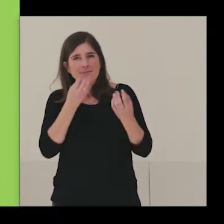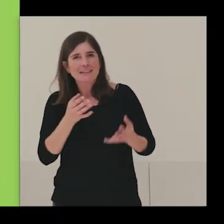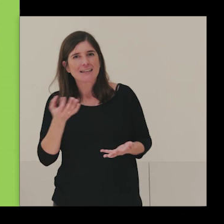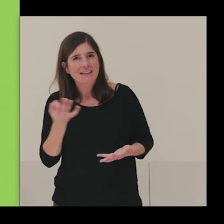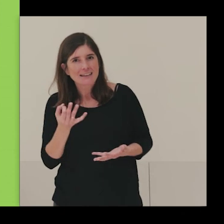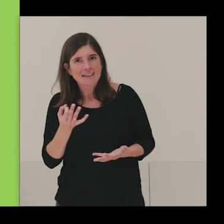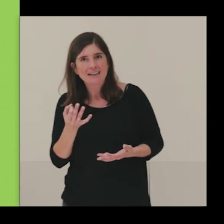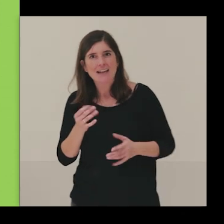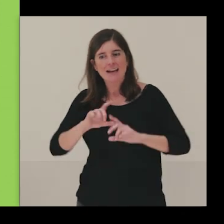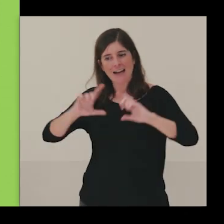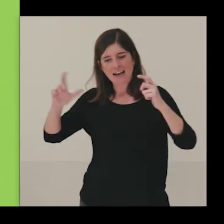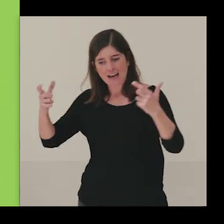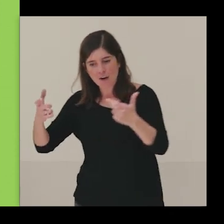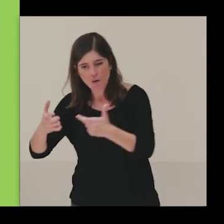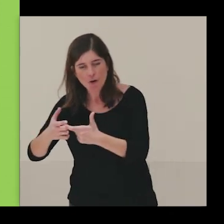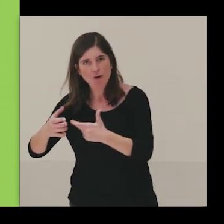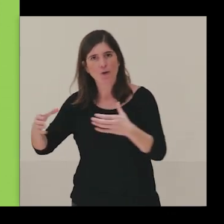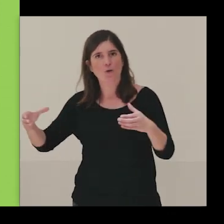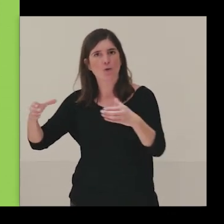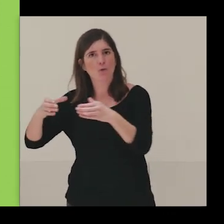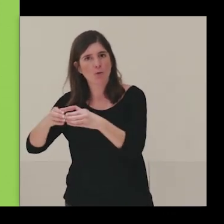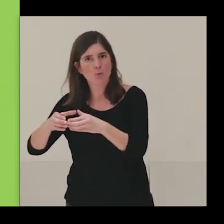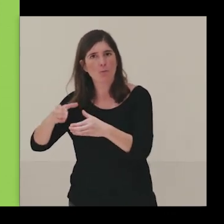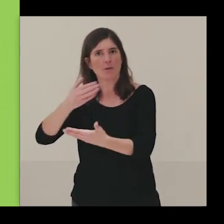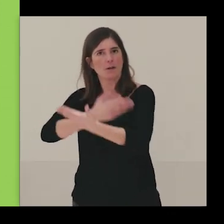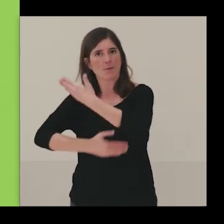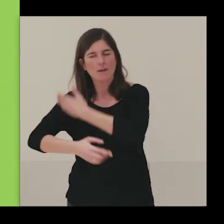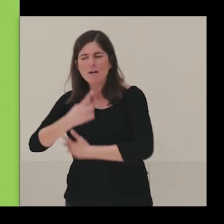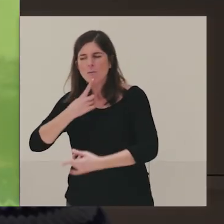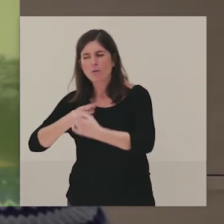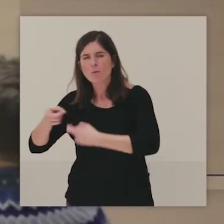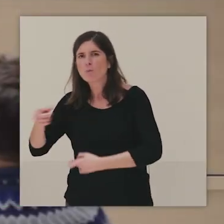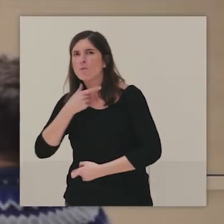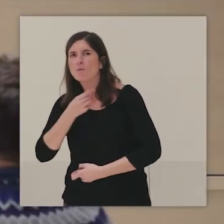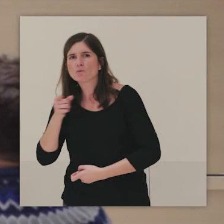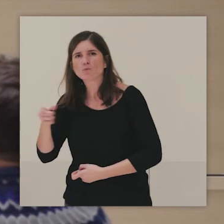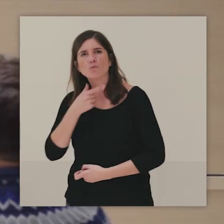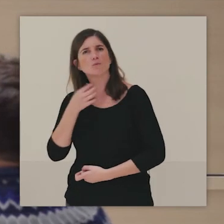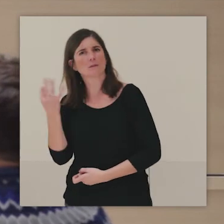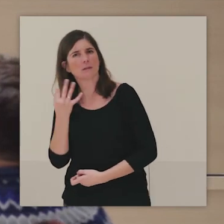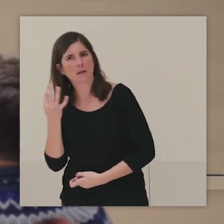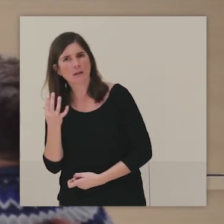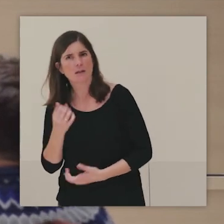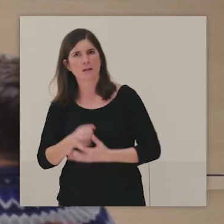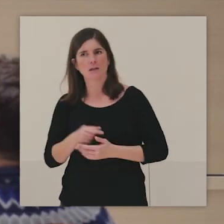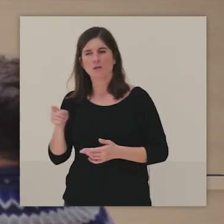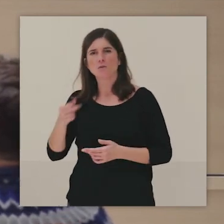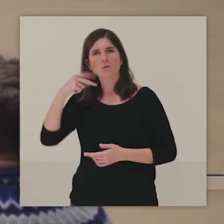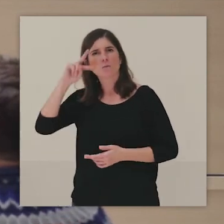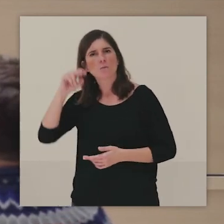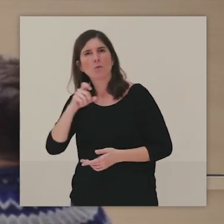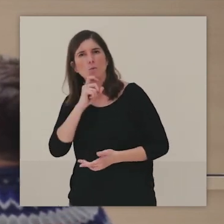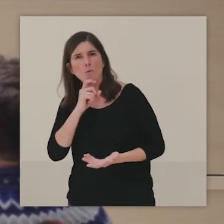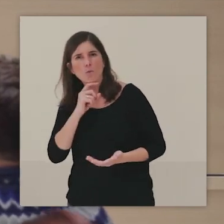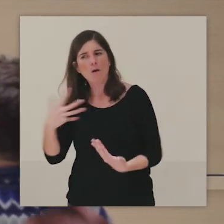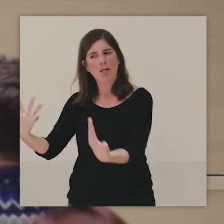públicos, pregúntenle qué quieren conocer, qué quieren vivir, cómo lo quieren vivir. Y luego, incluso les aconsejo